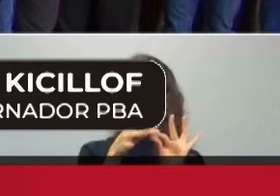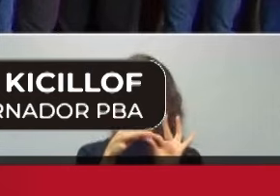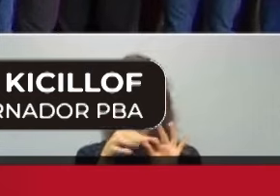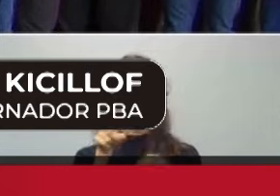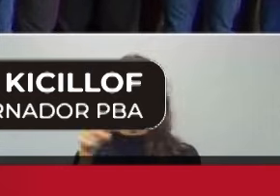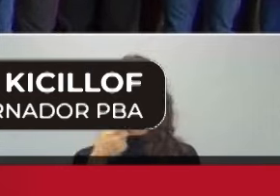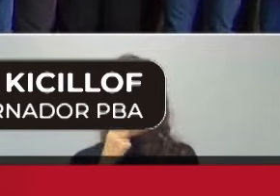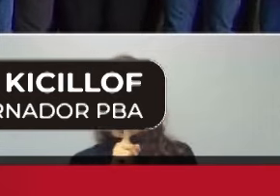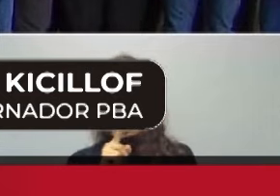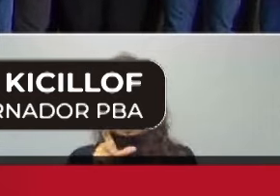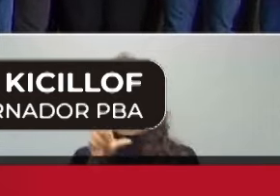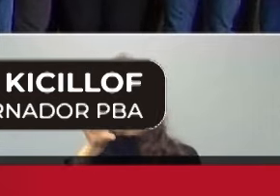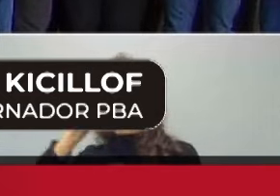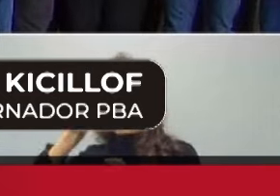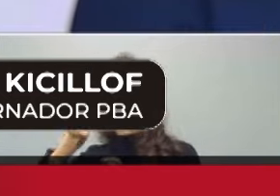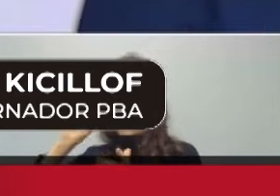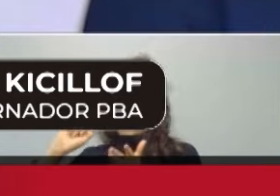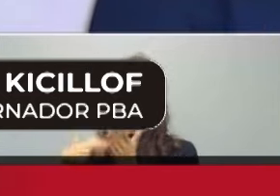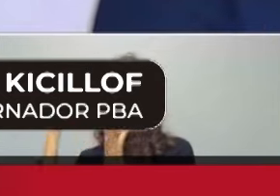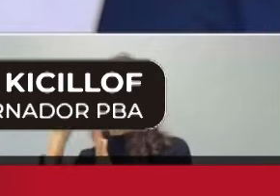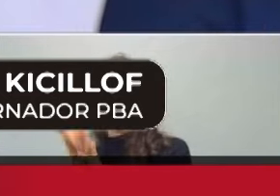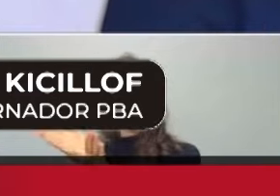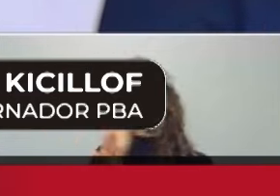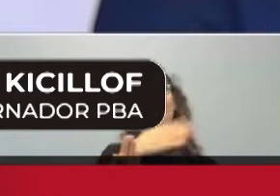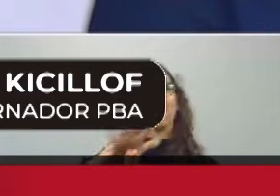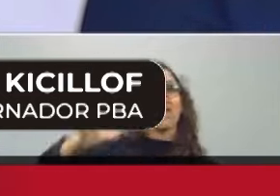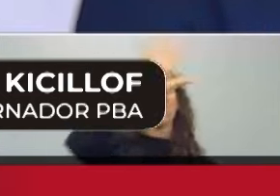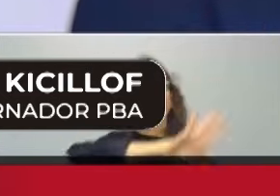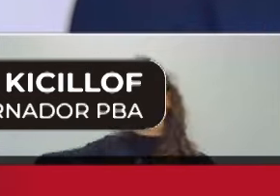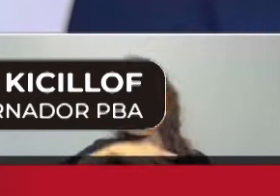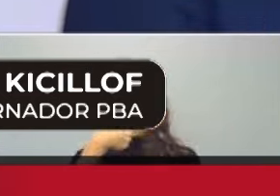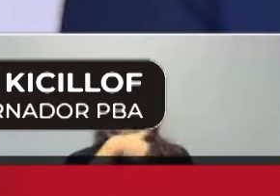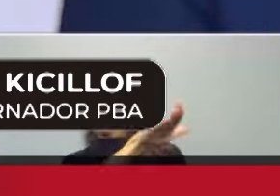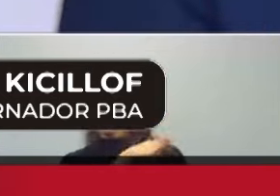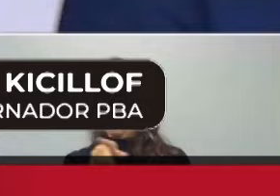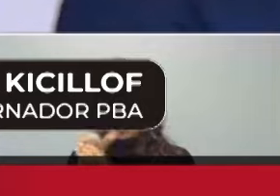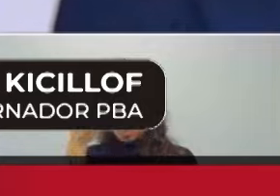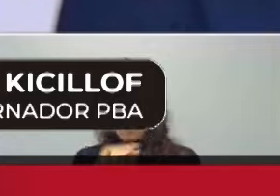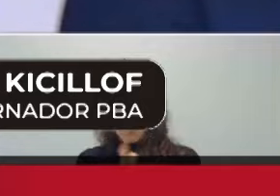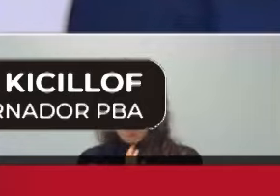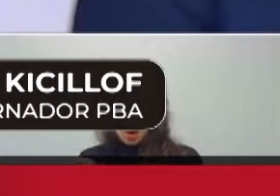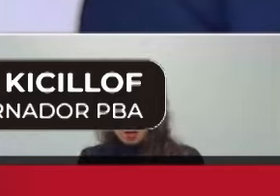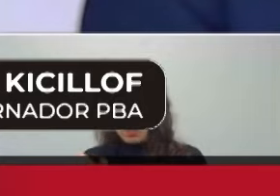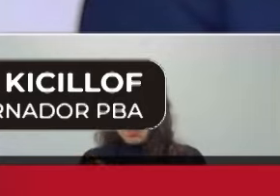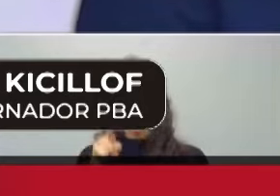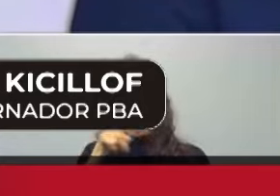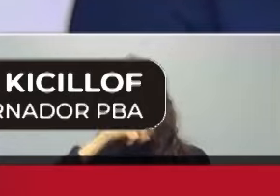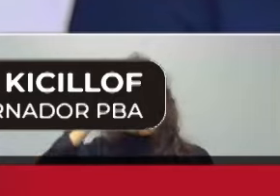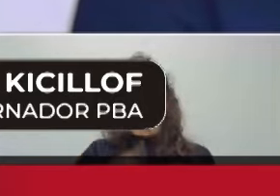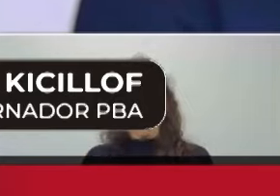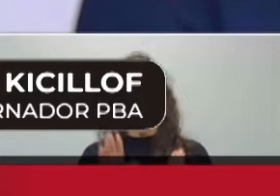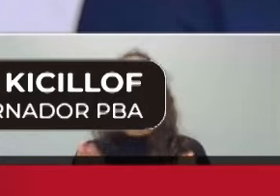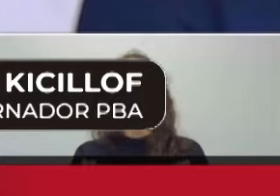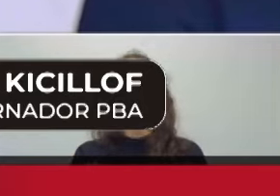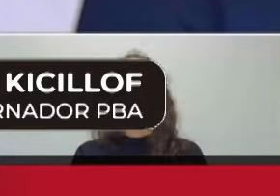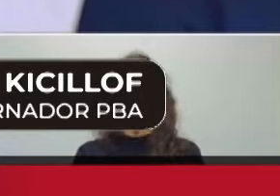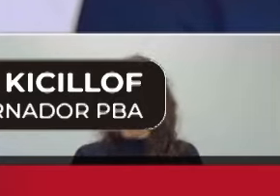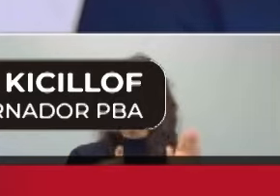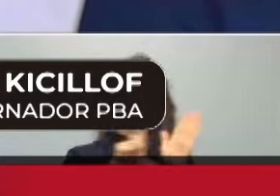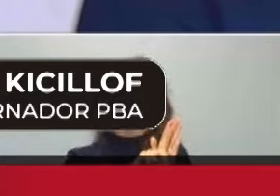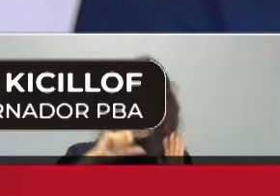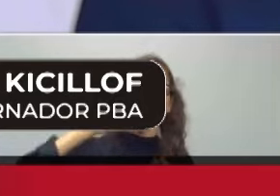del interior que incluye a la provincia de Buenos Aires, en esta decisión lo que hizo es cometer actos ilegales de